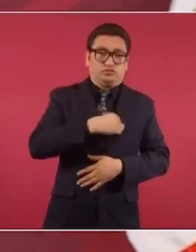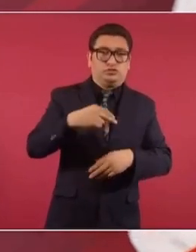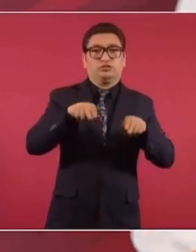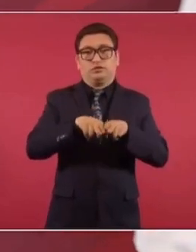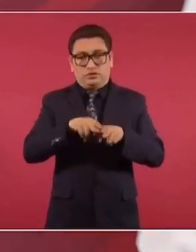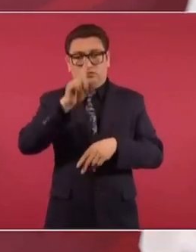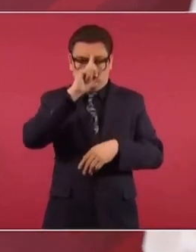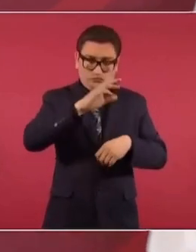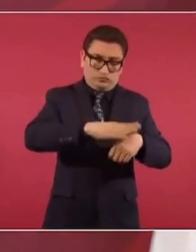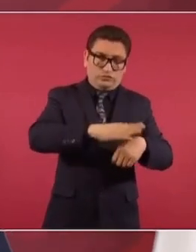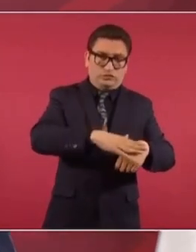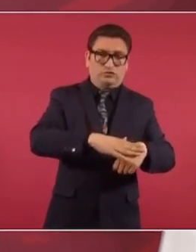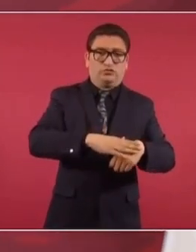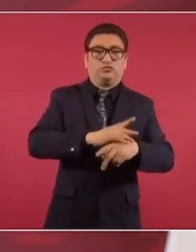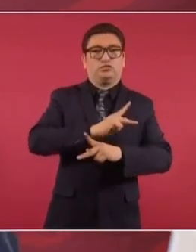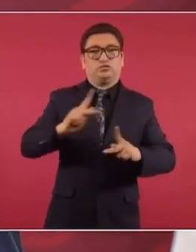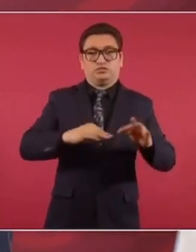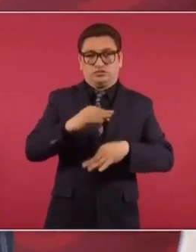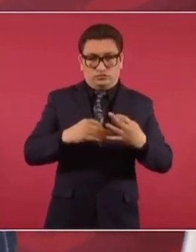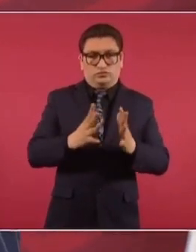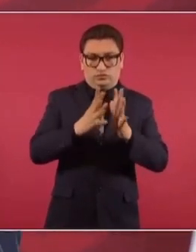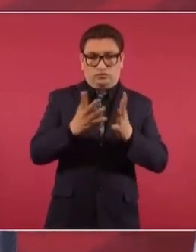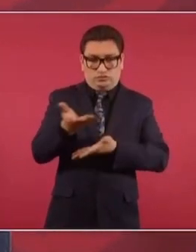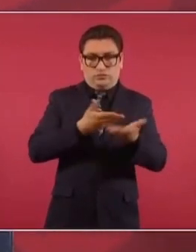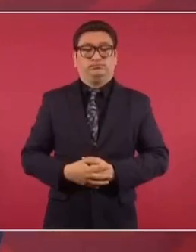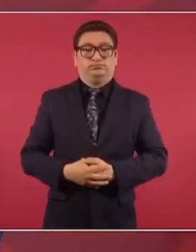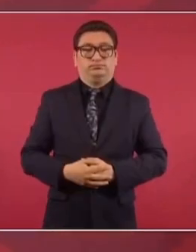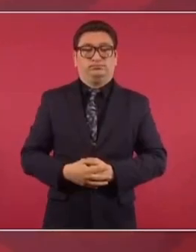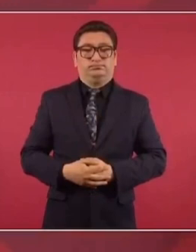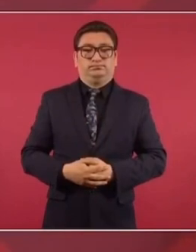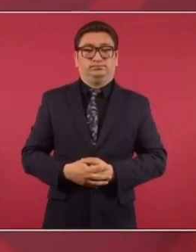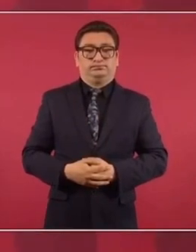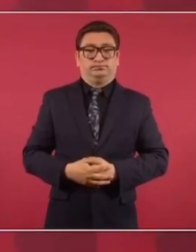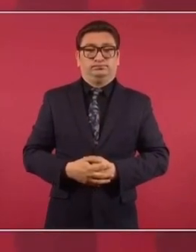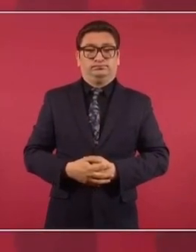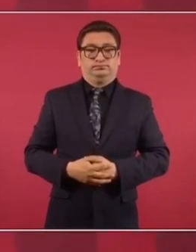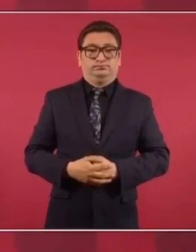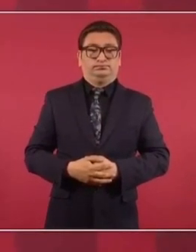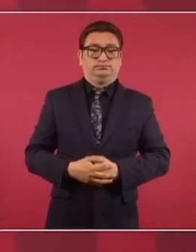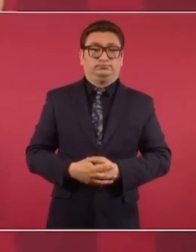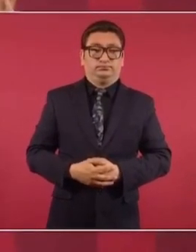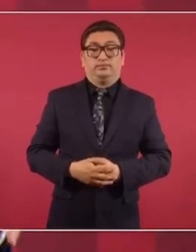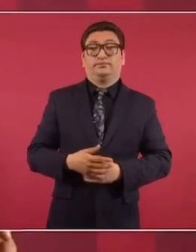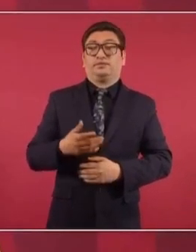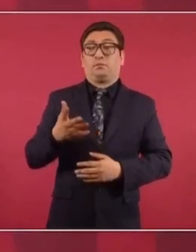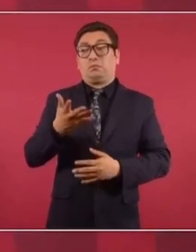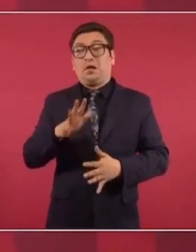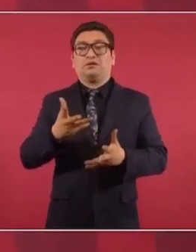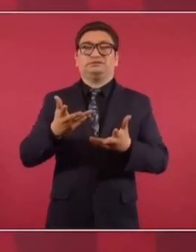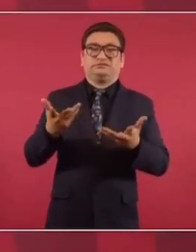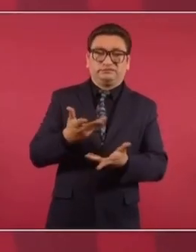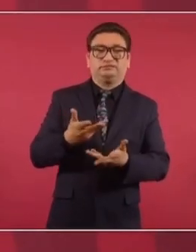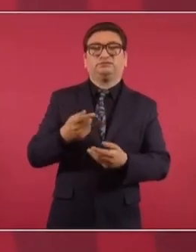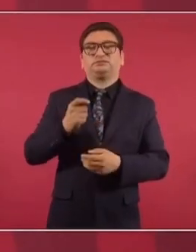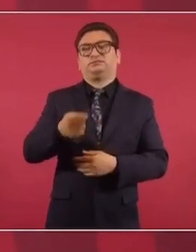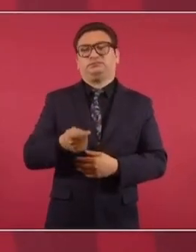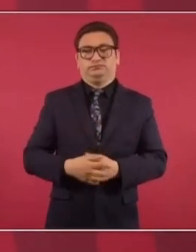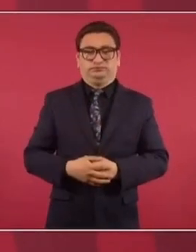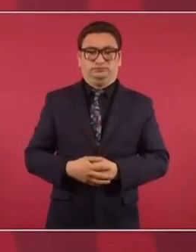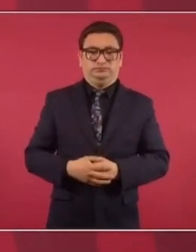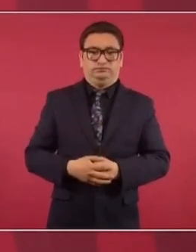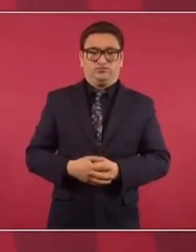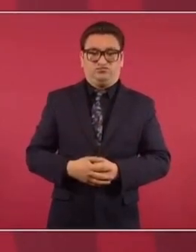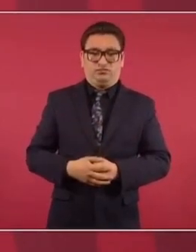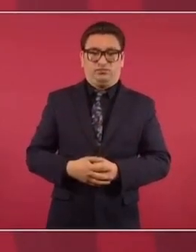sus nietos, que todos ayudemos para conseguir la paz. Lo más, y eso de manera deficiente, que se hacía